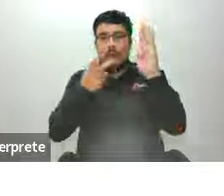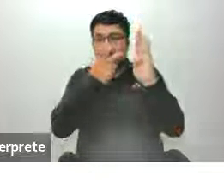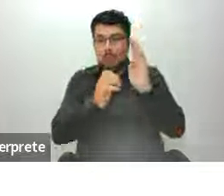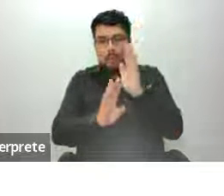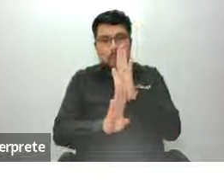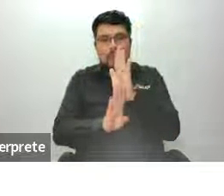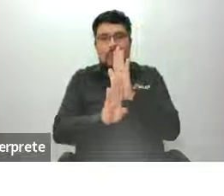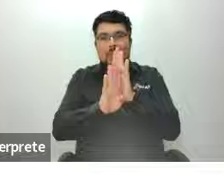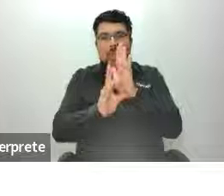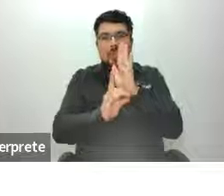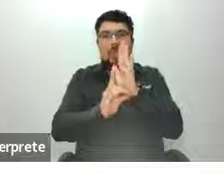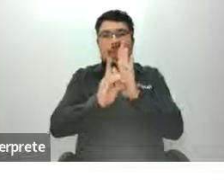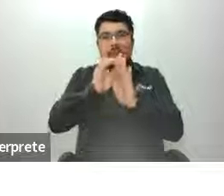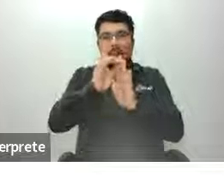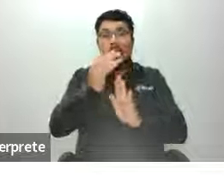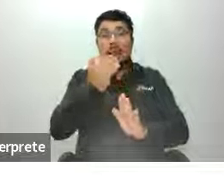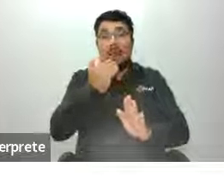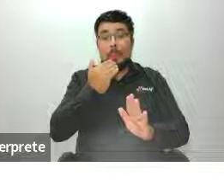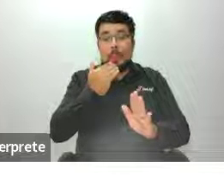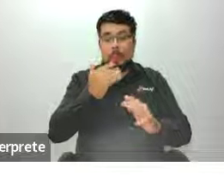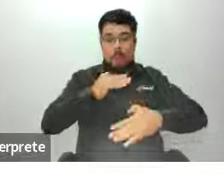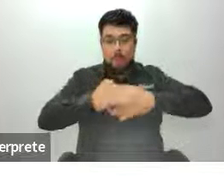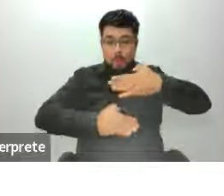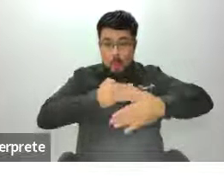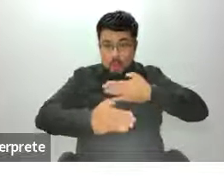por supuesto para el proceso de inclusión, ¿no?